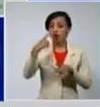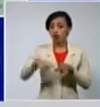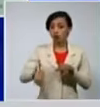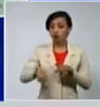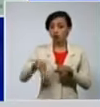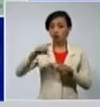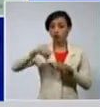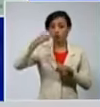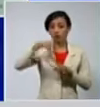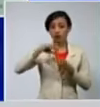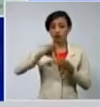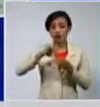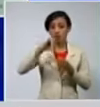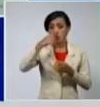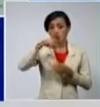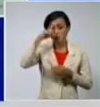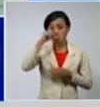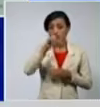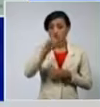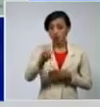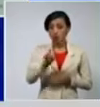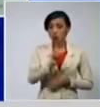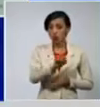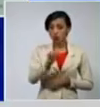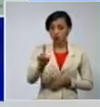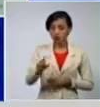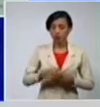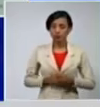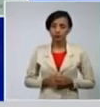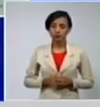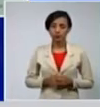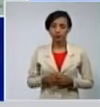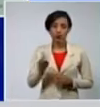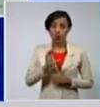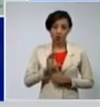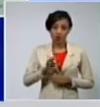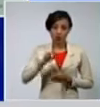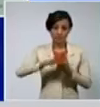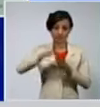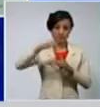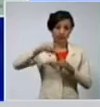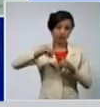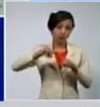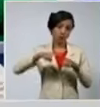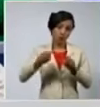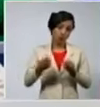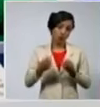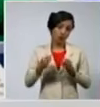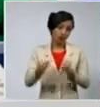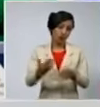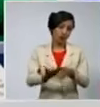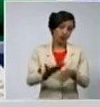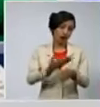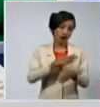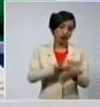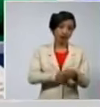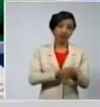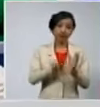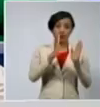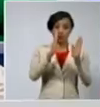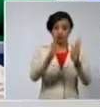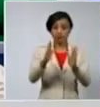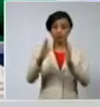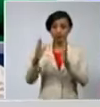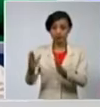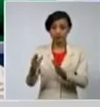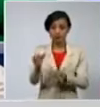uno. No mencioné Matanzas porque, como dije antes de pasar a la representación gráfica de los